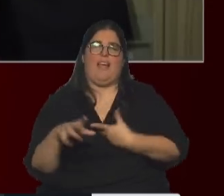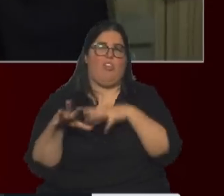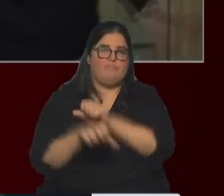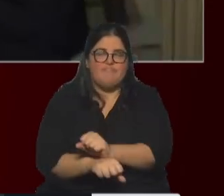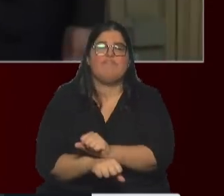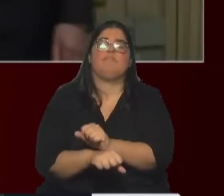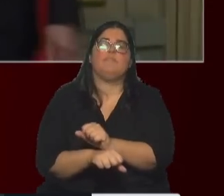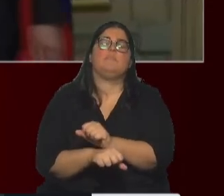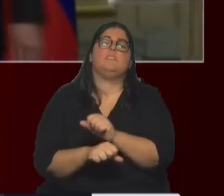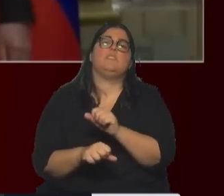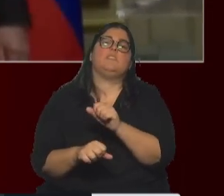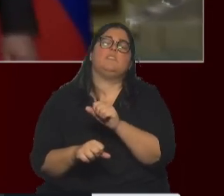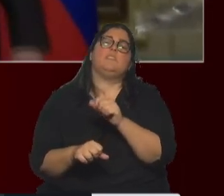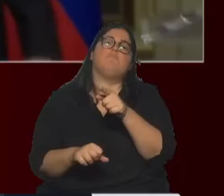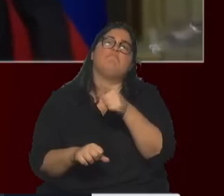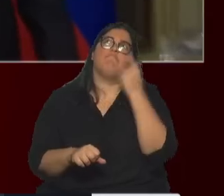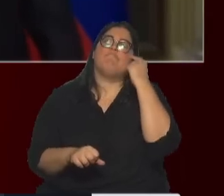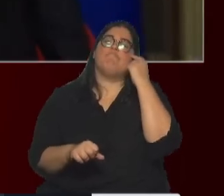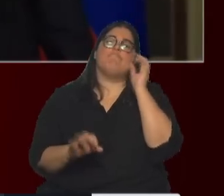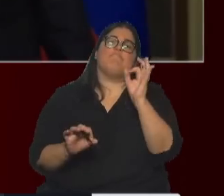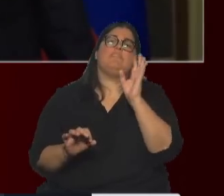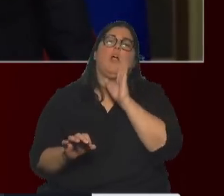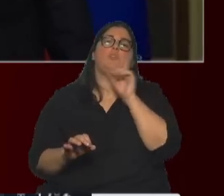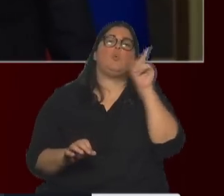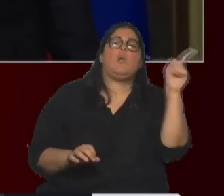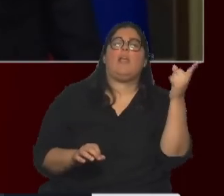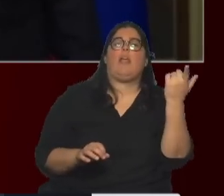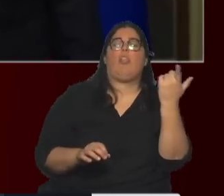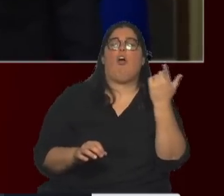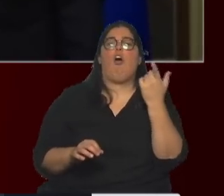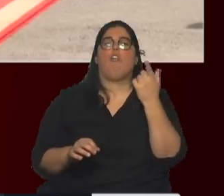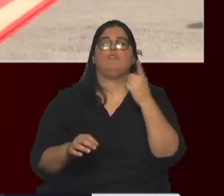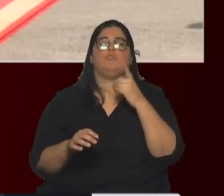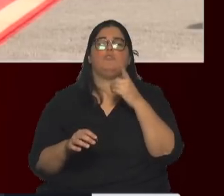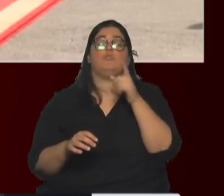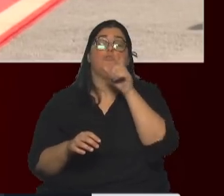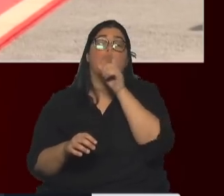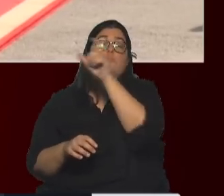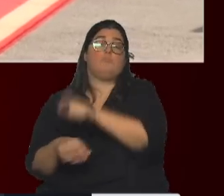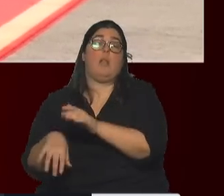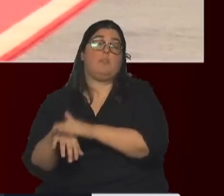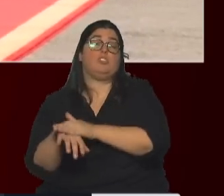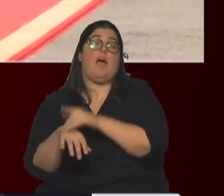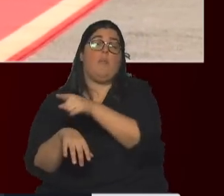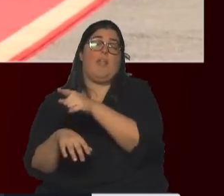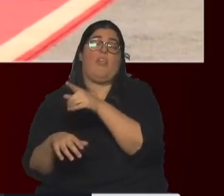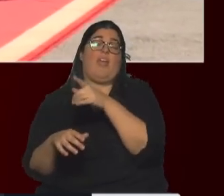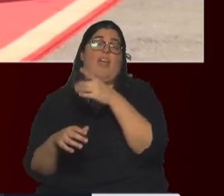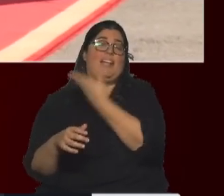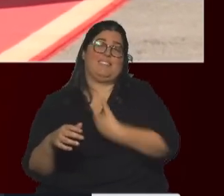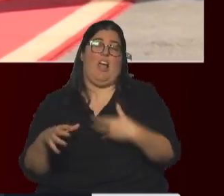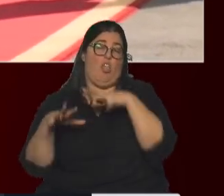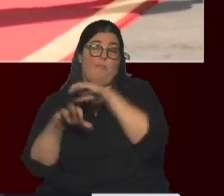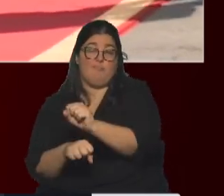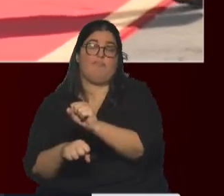presumieron conexiones entre Estados Unidos y quien hizo ese intento de golpe de Estado, Fethullah Gülen. Pero bueno,